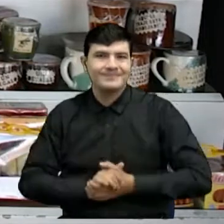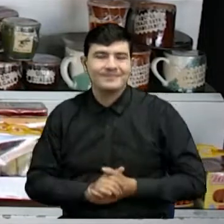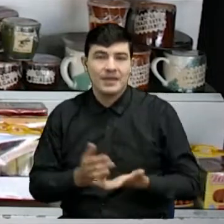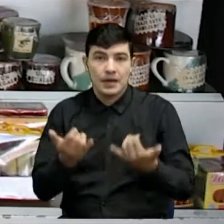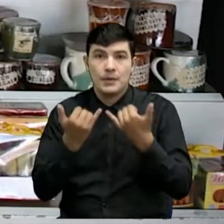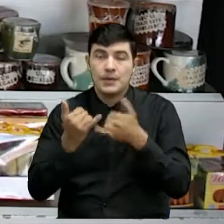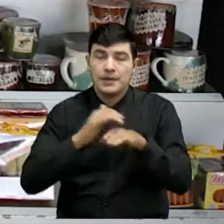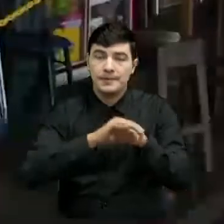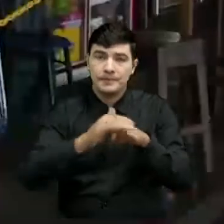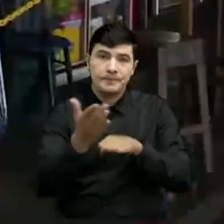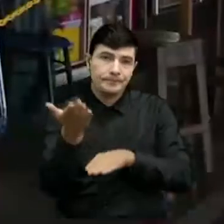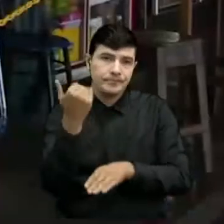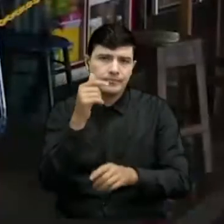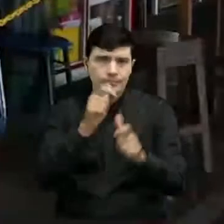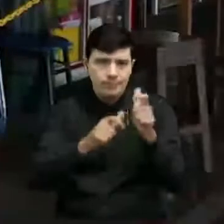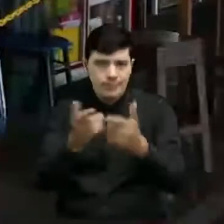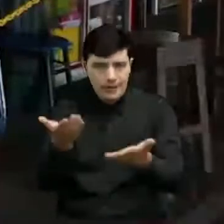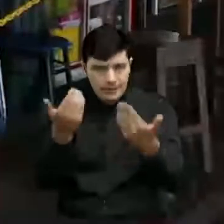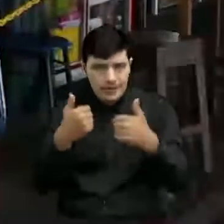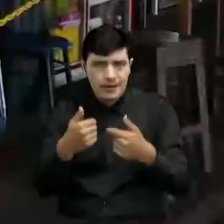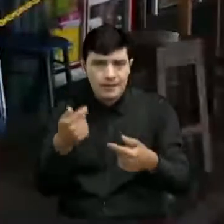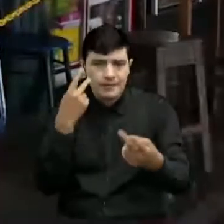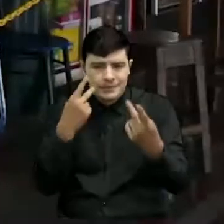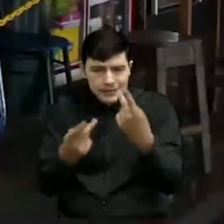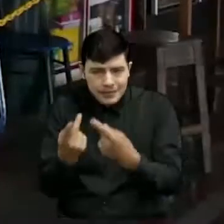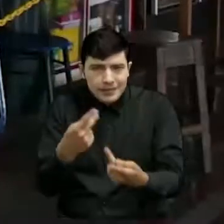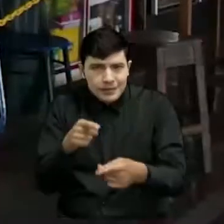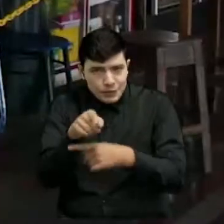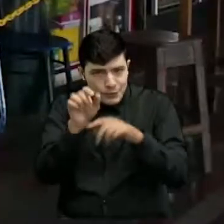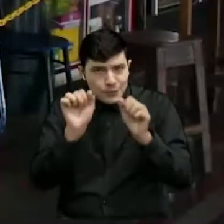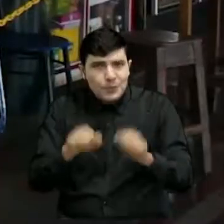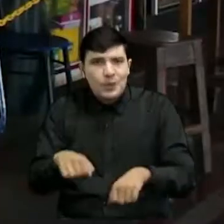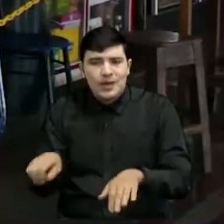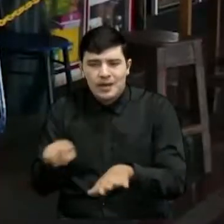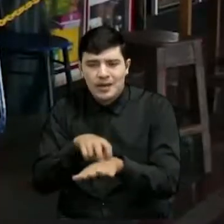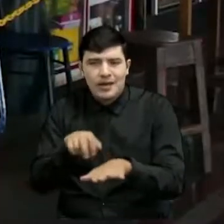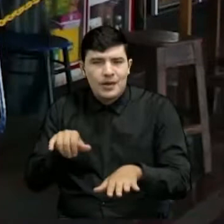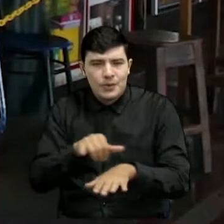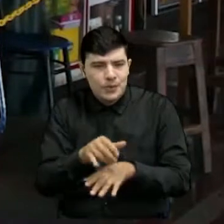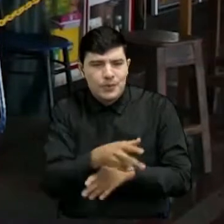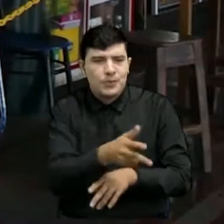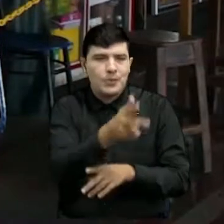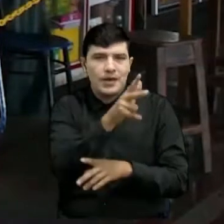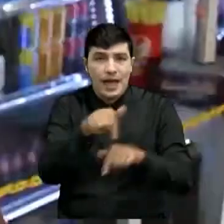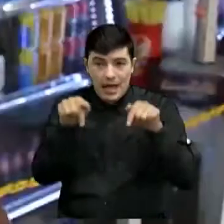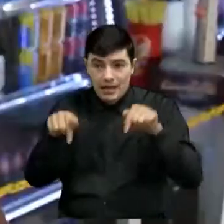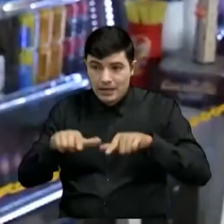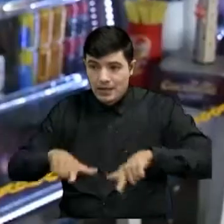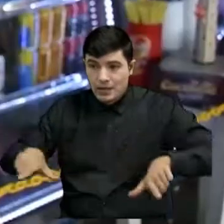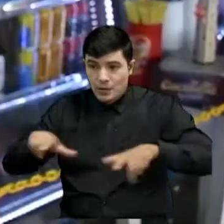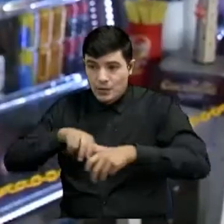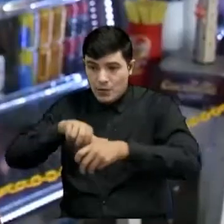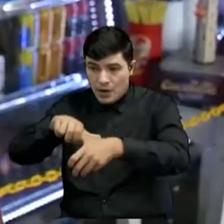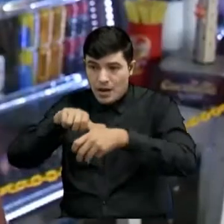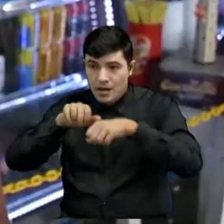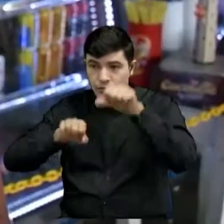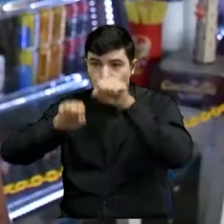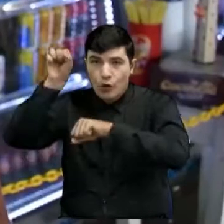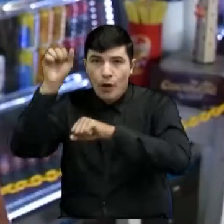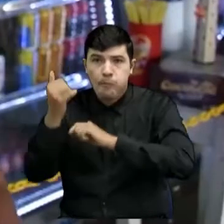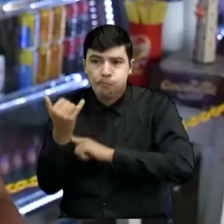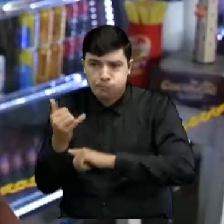invitando a la gente que venga y nos visite, que ya pueden viajar, que el terminal de transportes del Socorro ya tiene las puertas